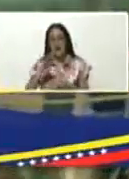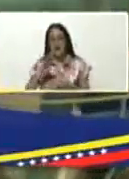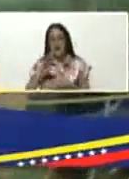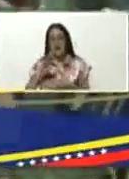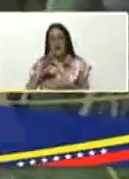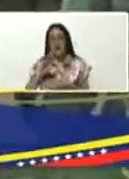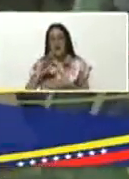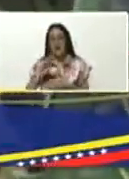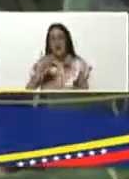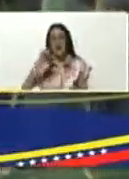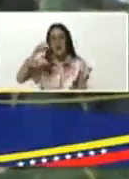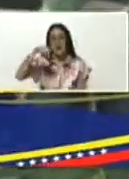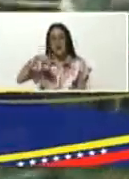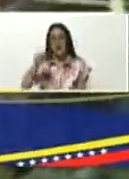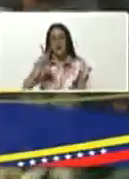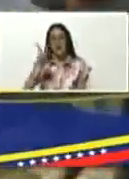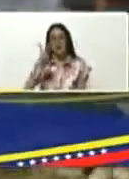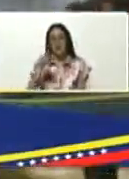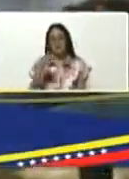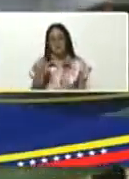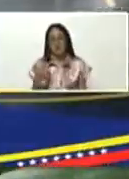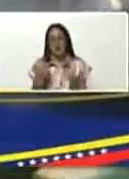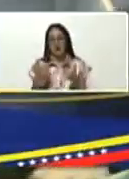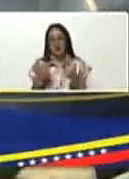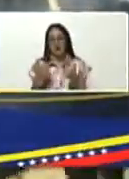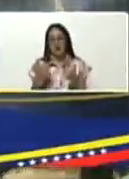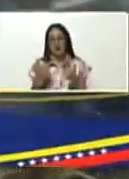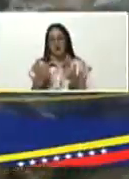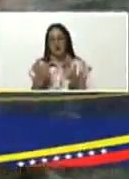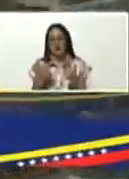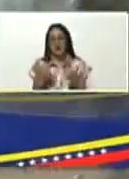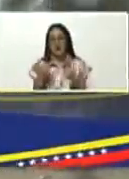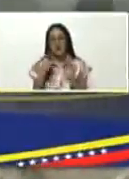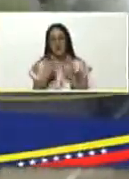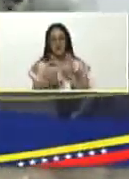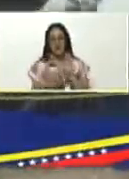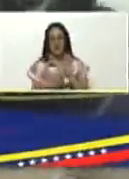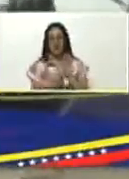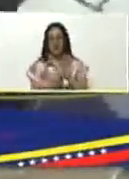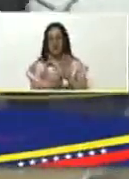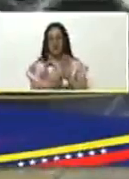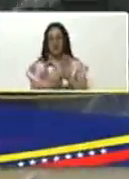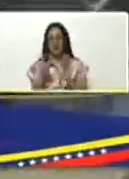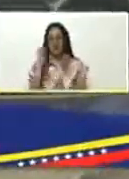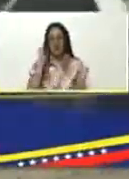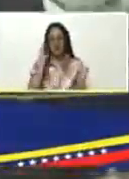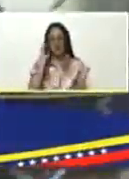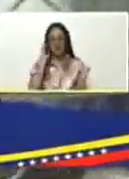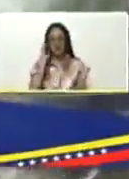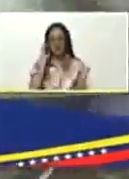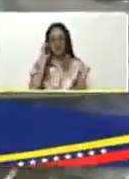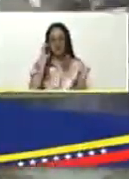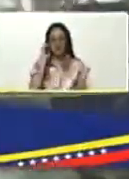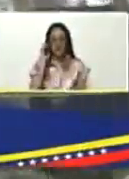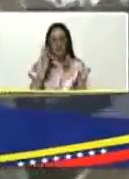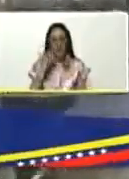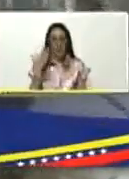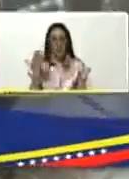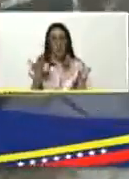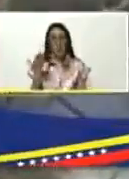La tenemos aquí en Venezuela y de muy buena calidad. Aquí tenemos una muestra y hoy tenemos el orgullo de tener